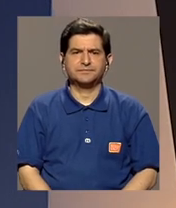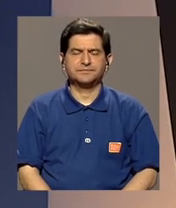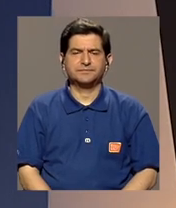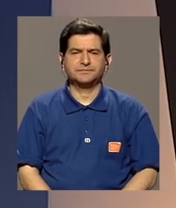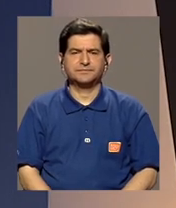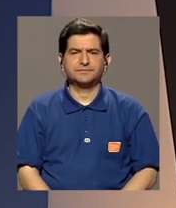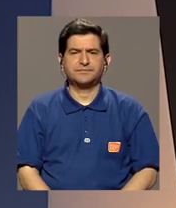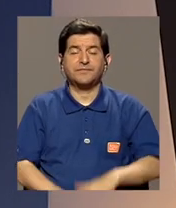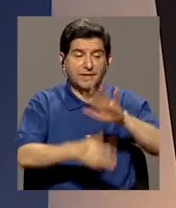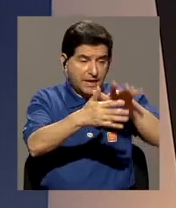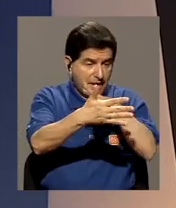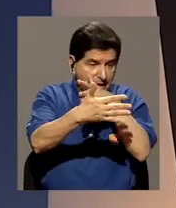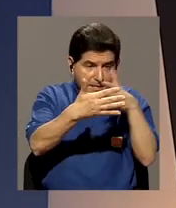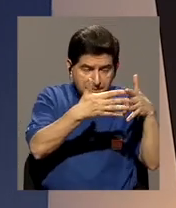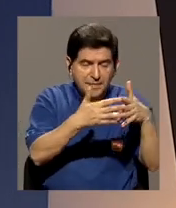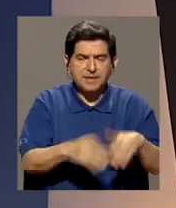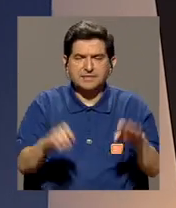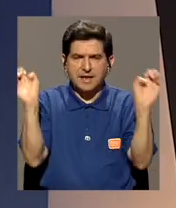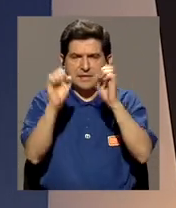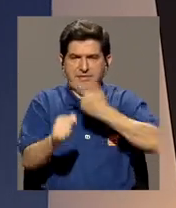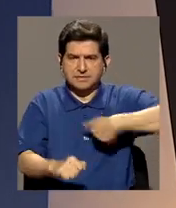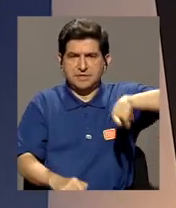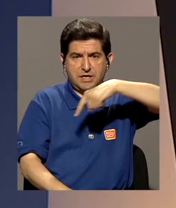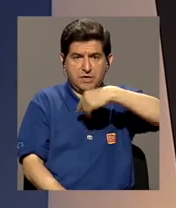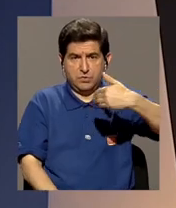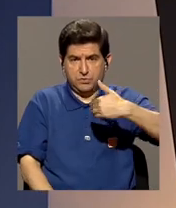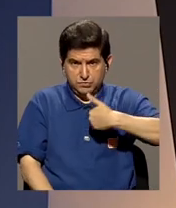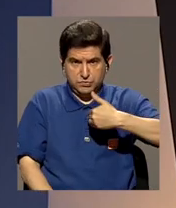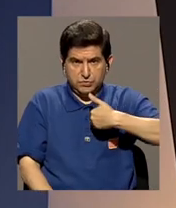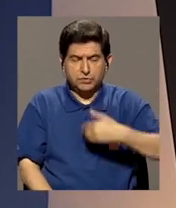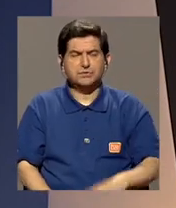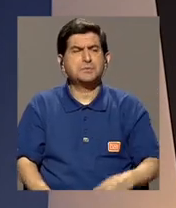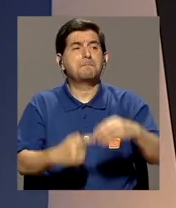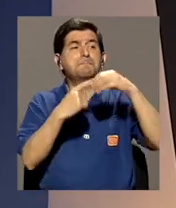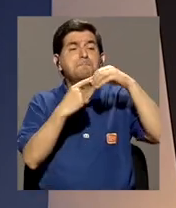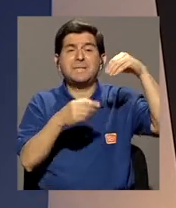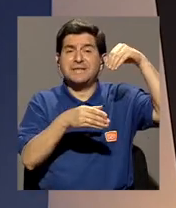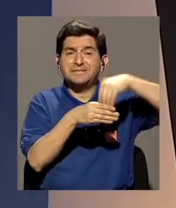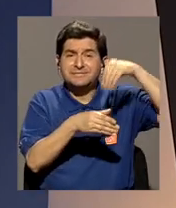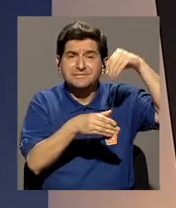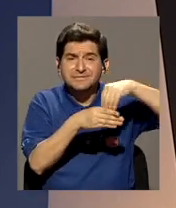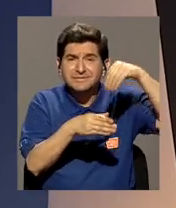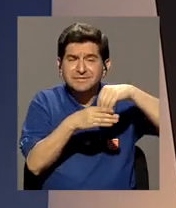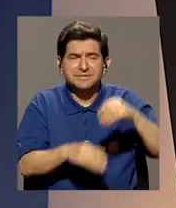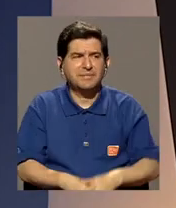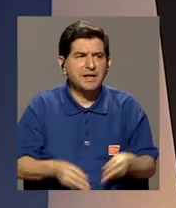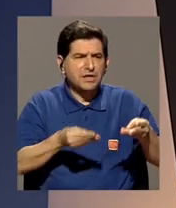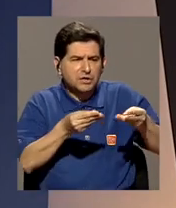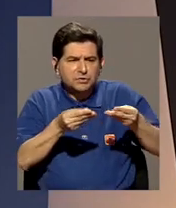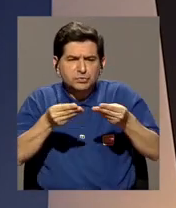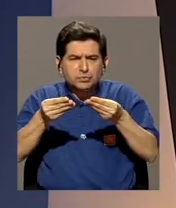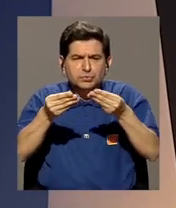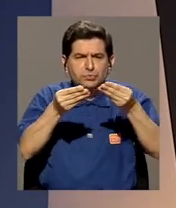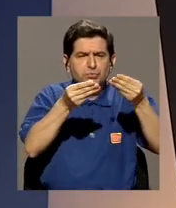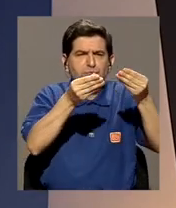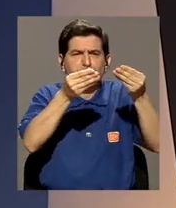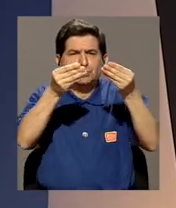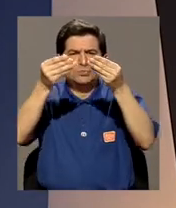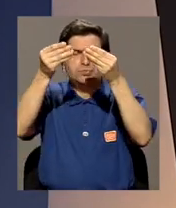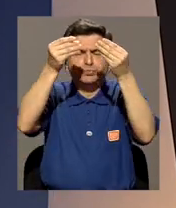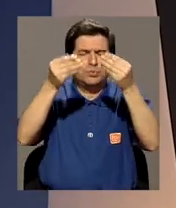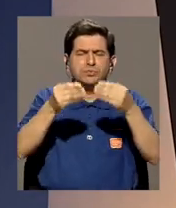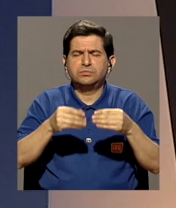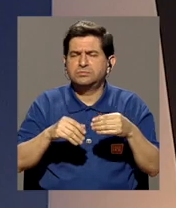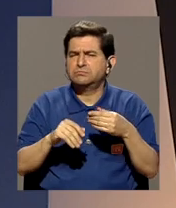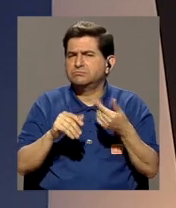en la matriz energética nuestra el principal aporte a las emisiones este